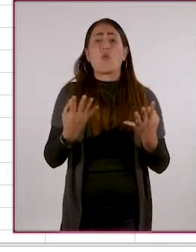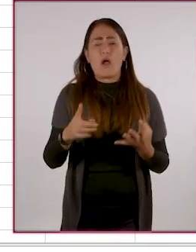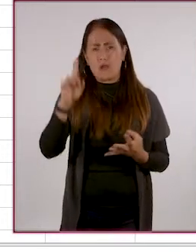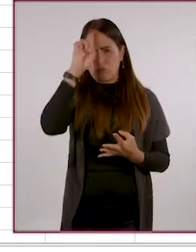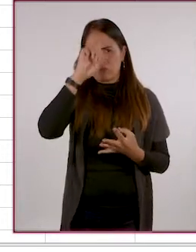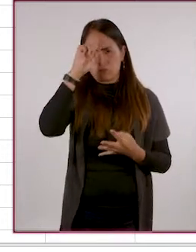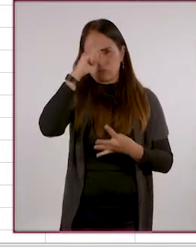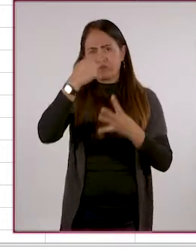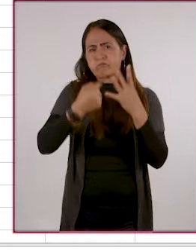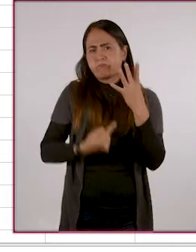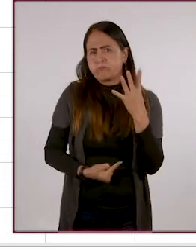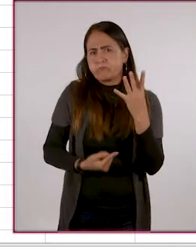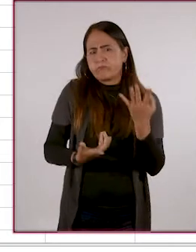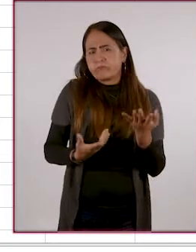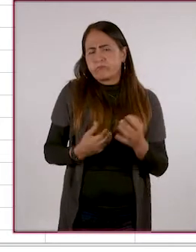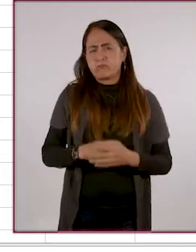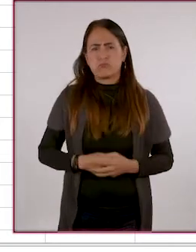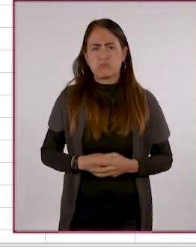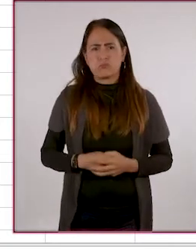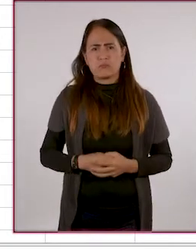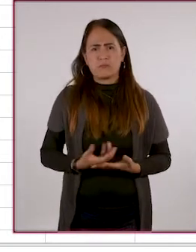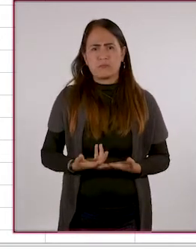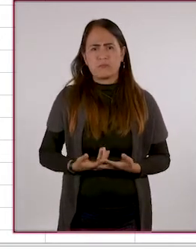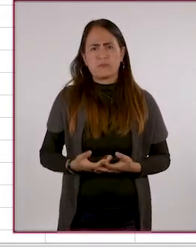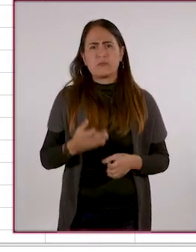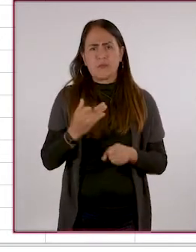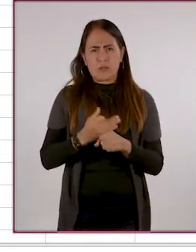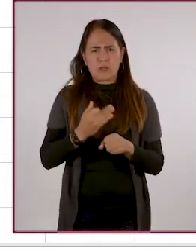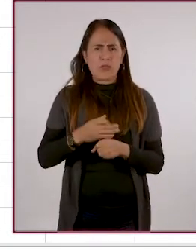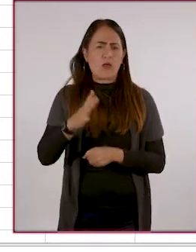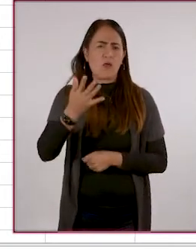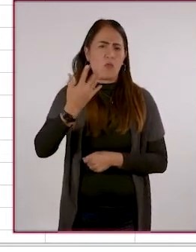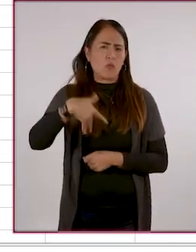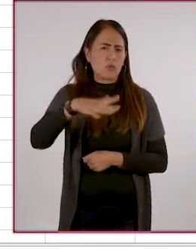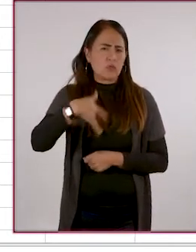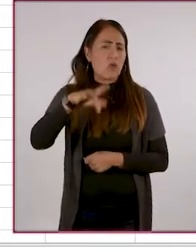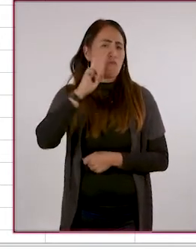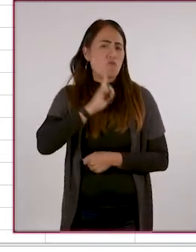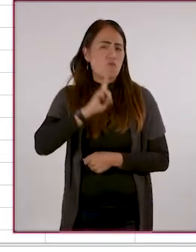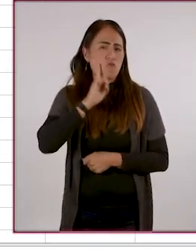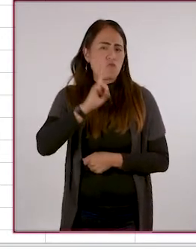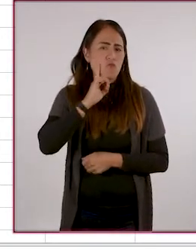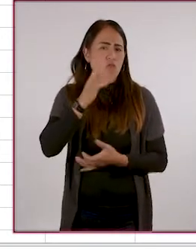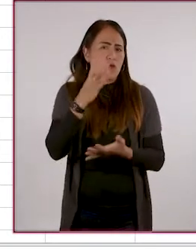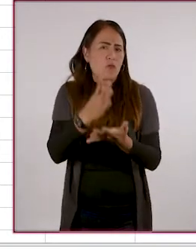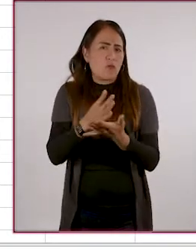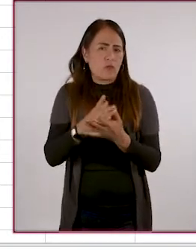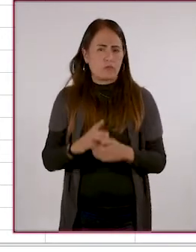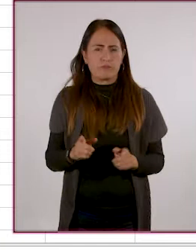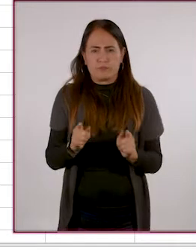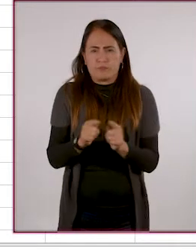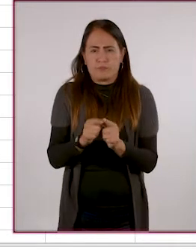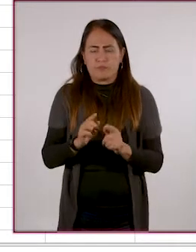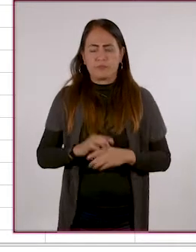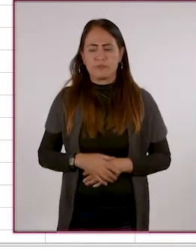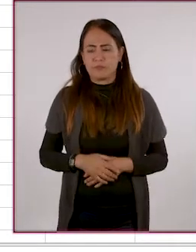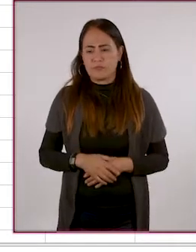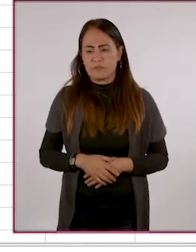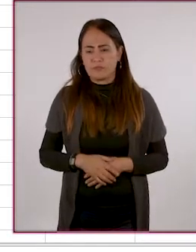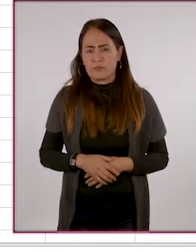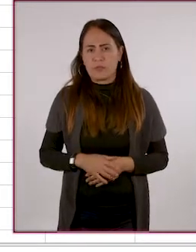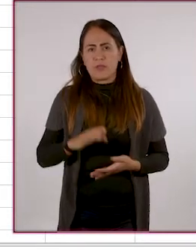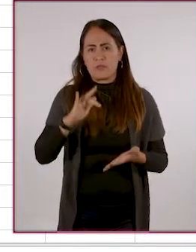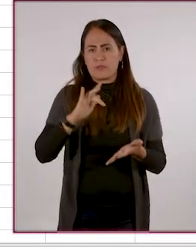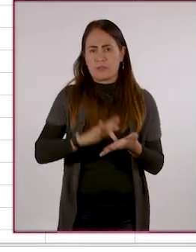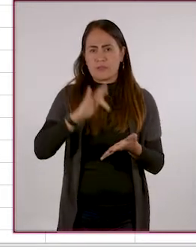que busque. Le voy a decir que primero vamos a buscar las Fs, ¿no? En este caso femenino. Cierro.